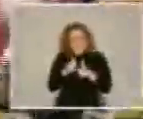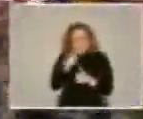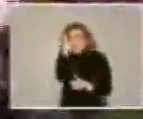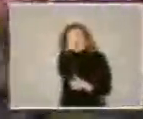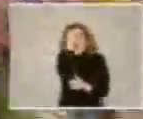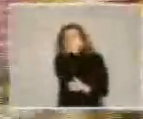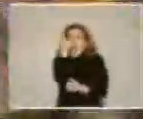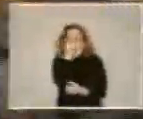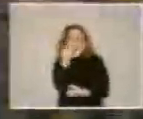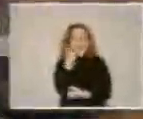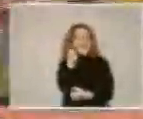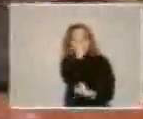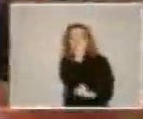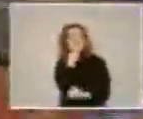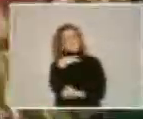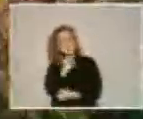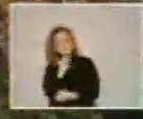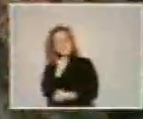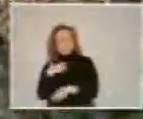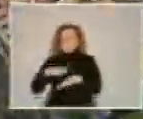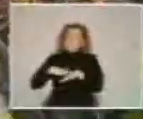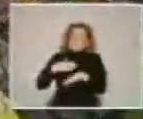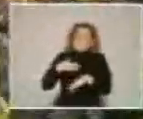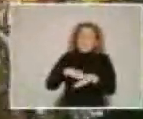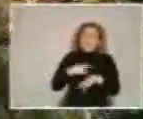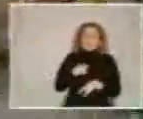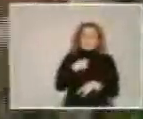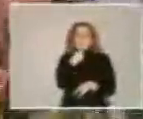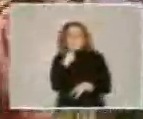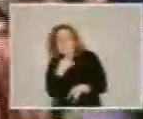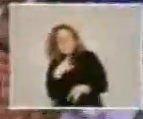me empieza a pintar. Que me perdone si